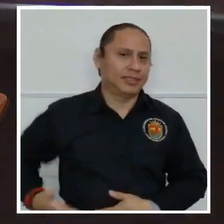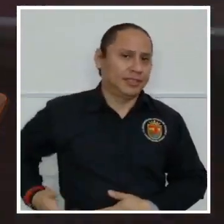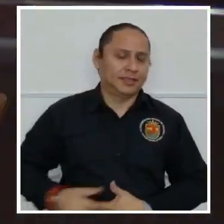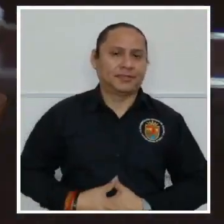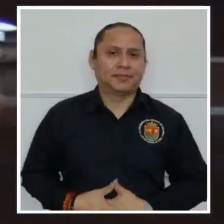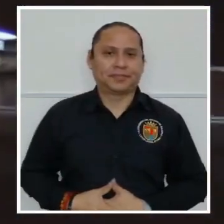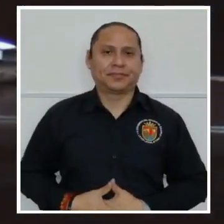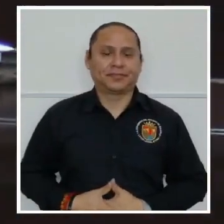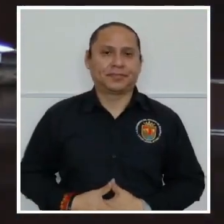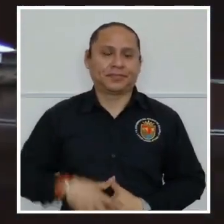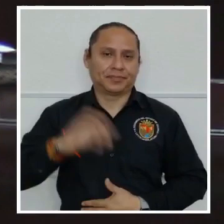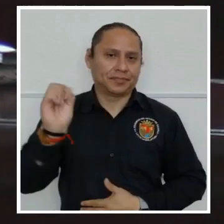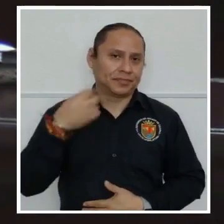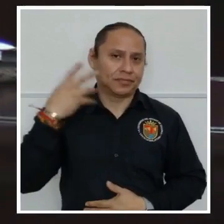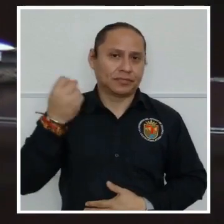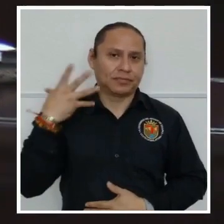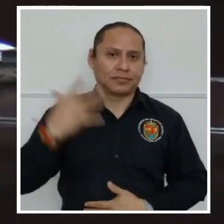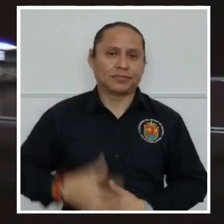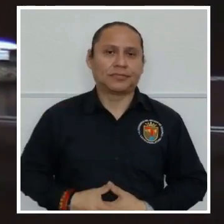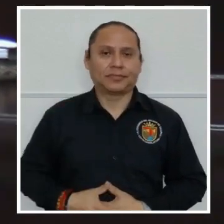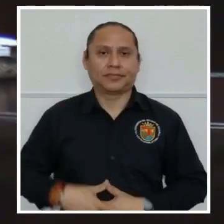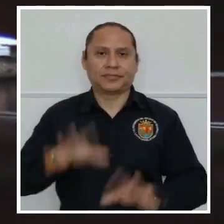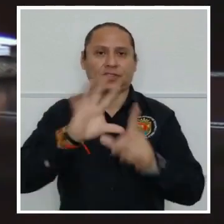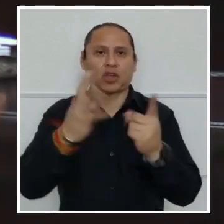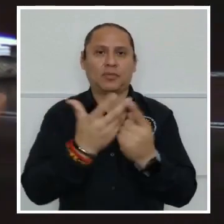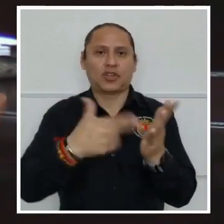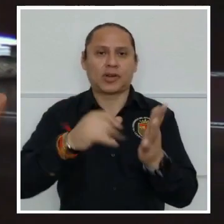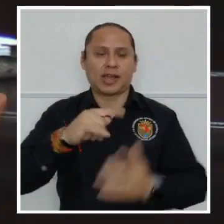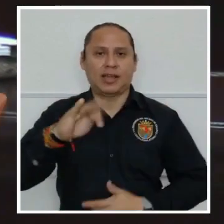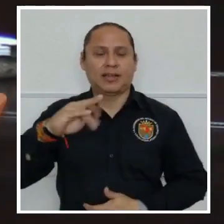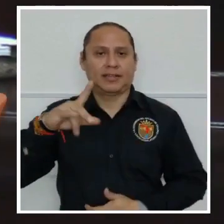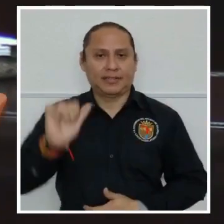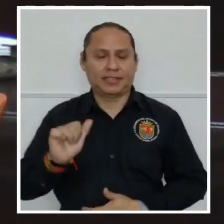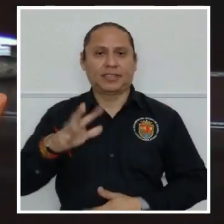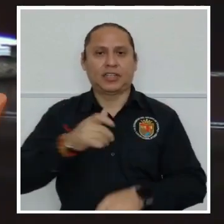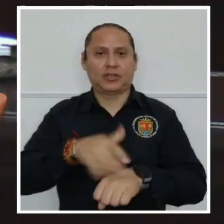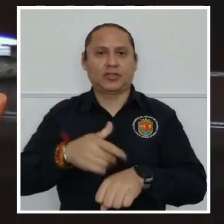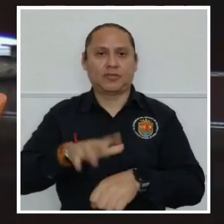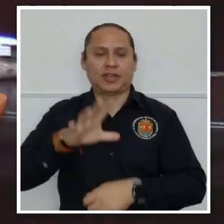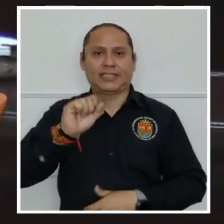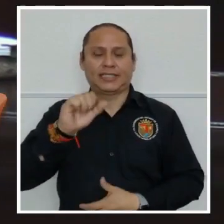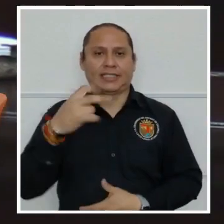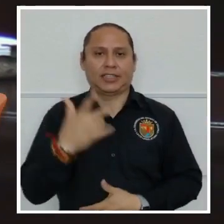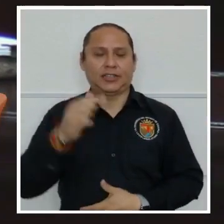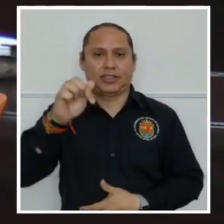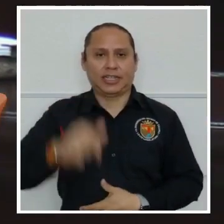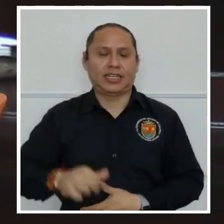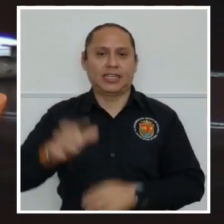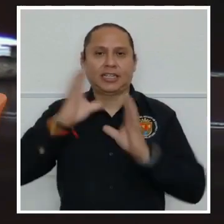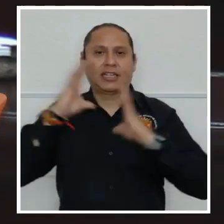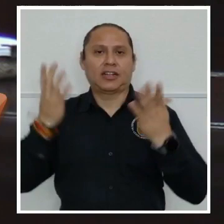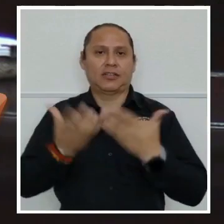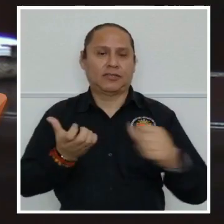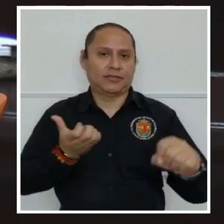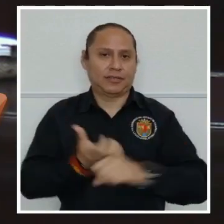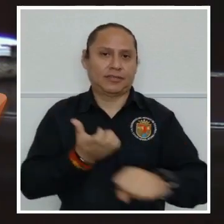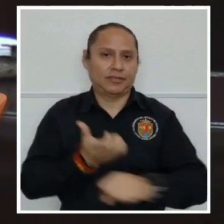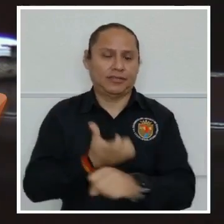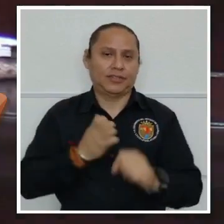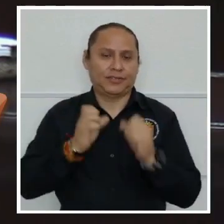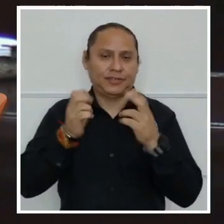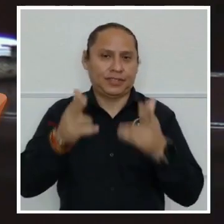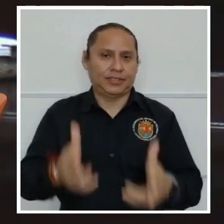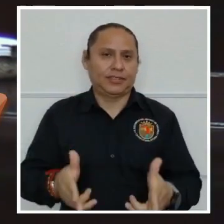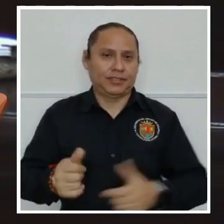presidenta, honorable asamblea, a la Comisión de Hacienda de la 68ª legislatura del